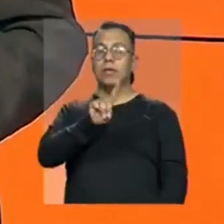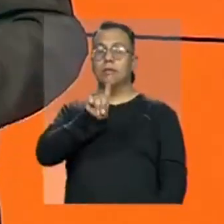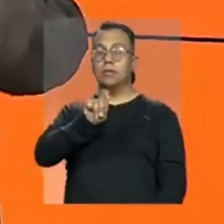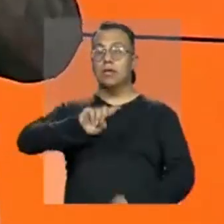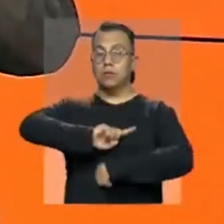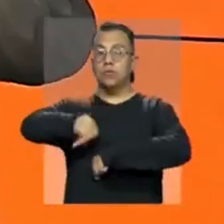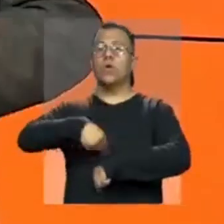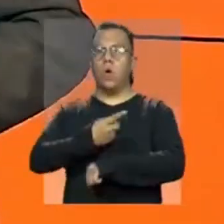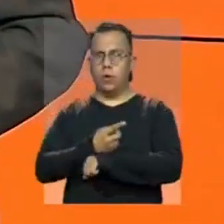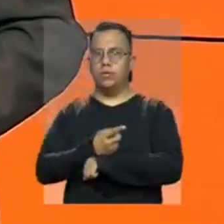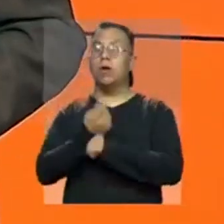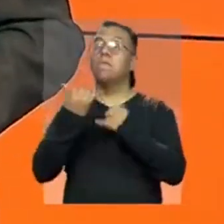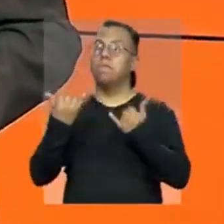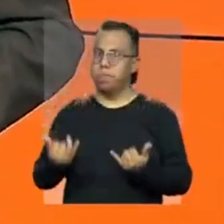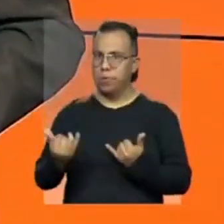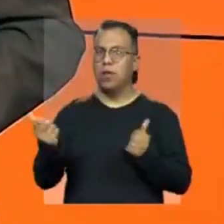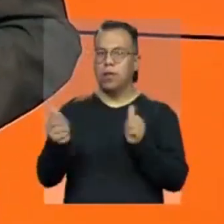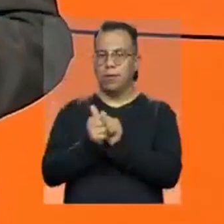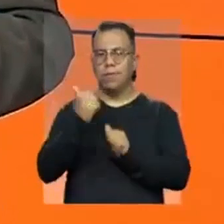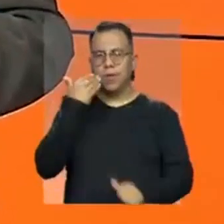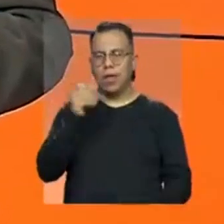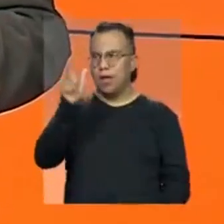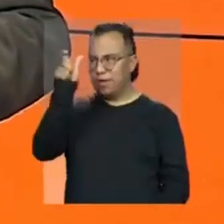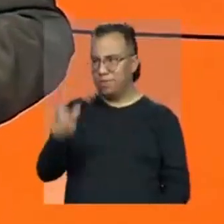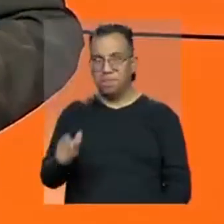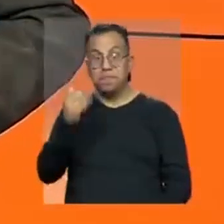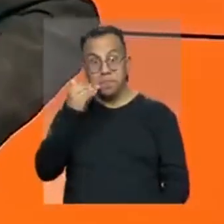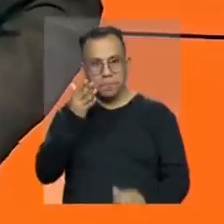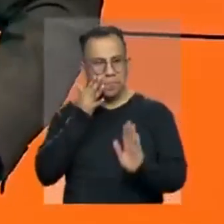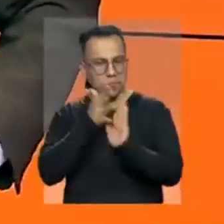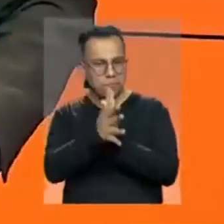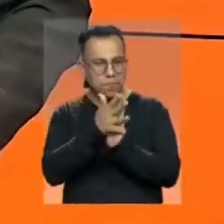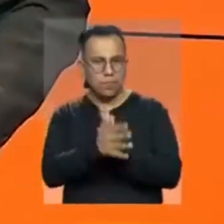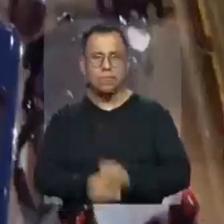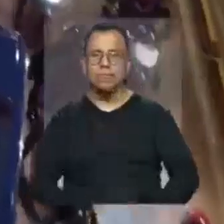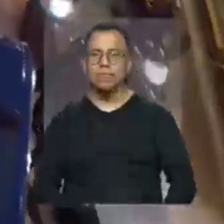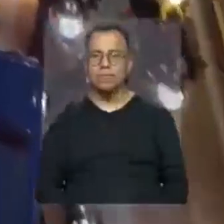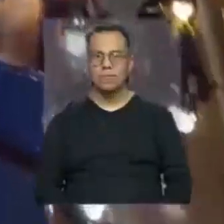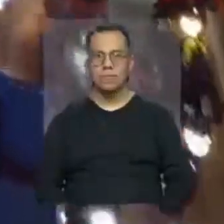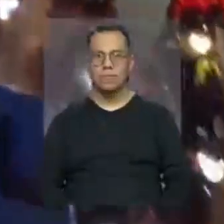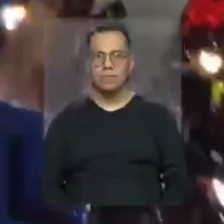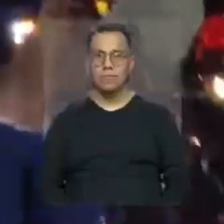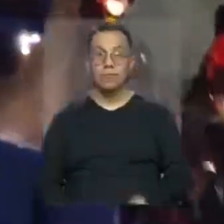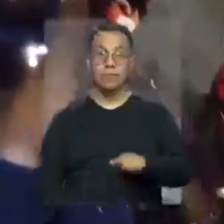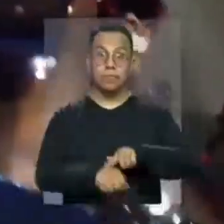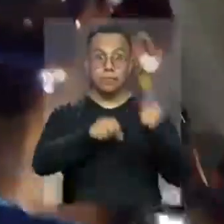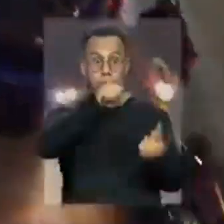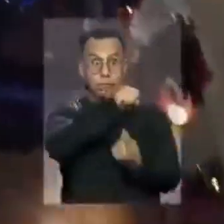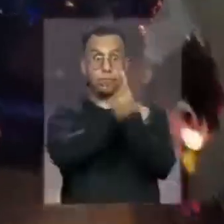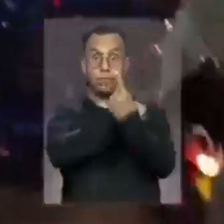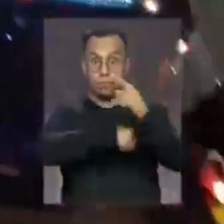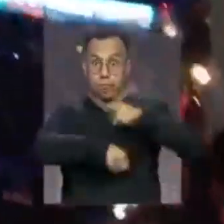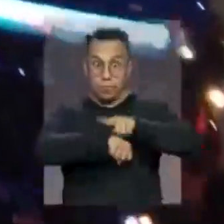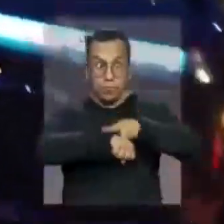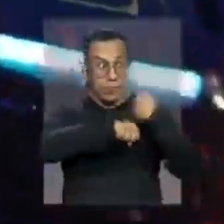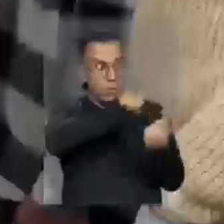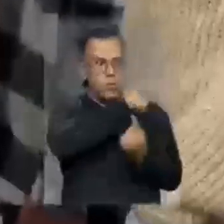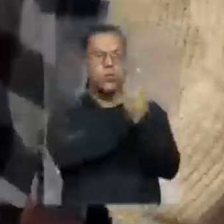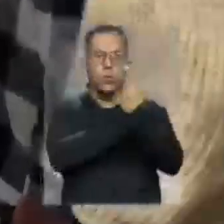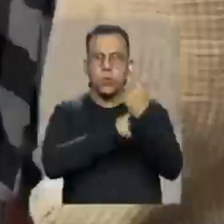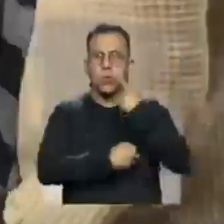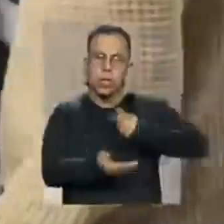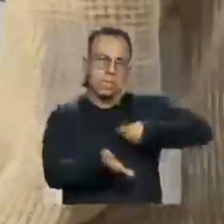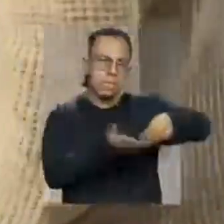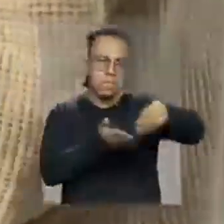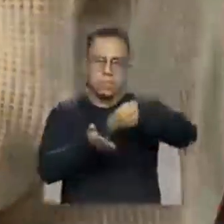continuas estuvo Daniela Espitia. Esto fue lo que encontró. Desde la 1 de la mañana los capitalinos salieron a